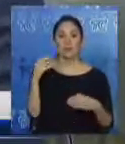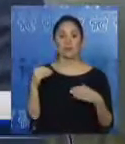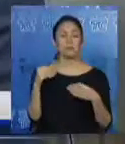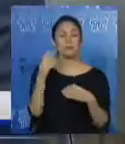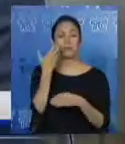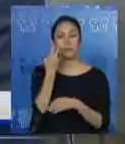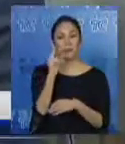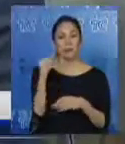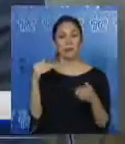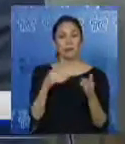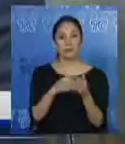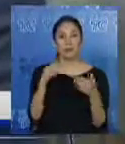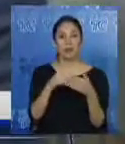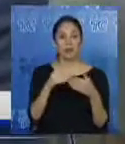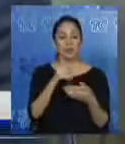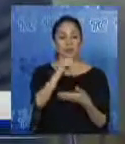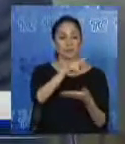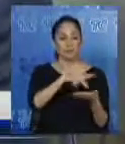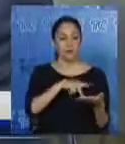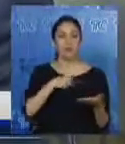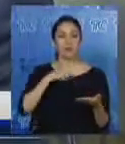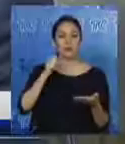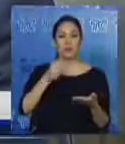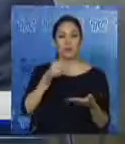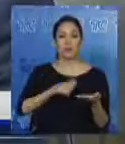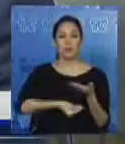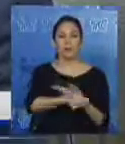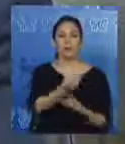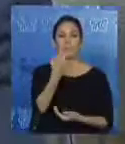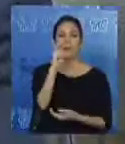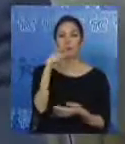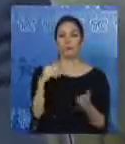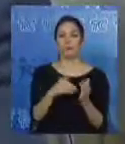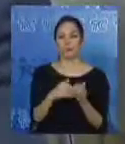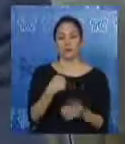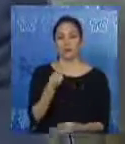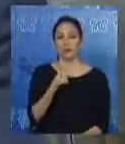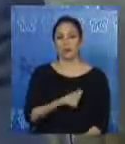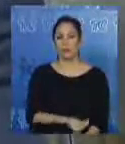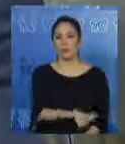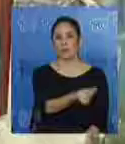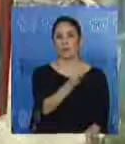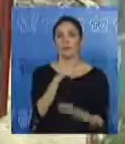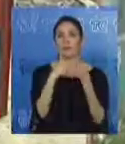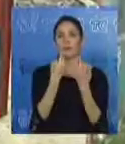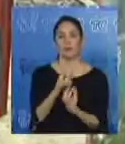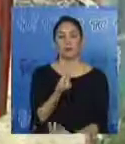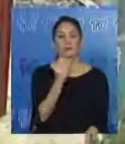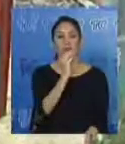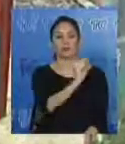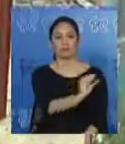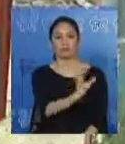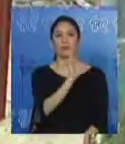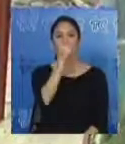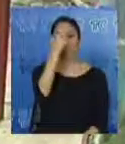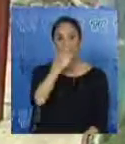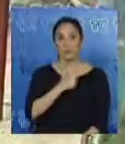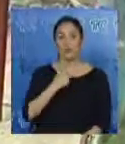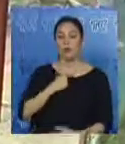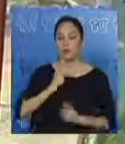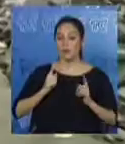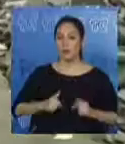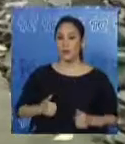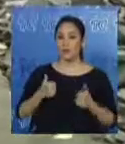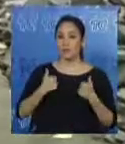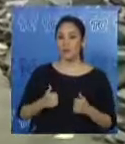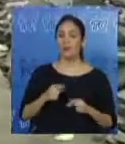había cancelado nosotros le devolvemos esos 20 mil dólares también a la familia. ¿Qué sucede si el afiliado se encuentra bien de salud, pero la